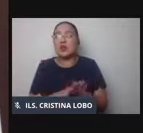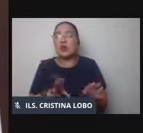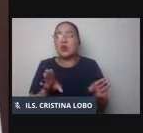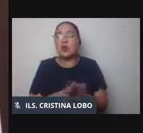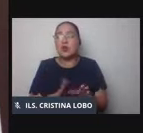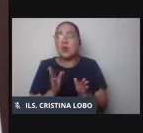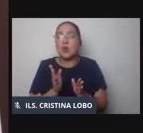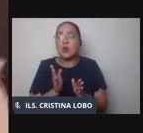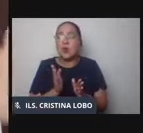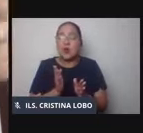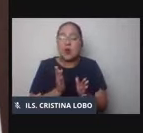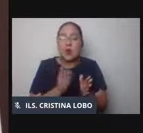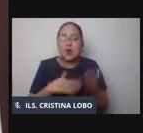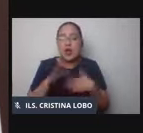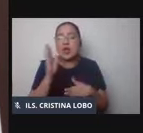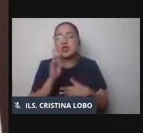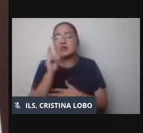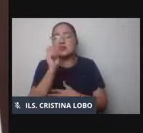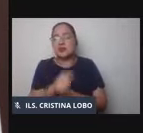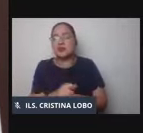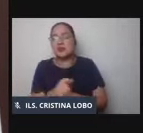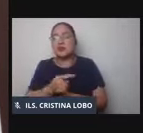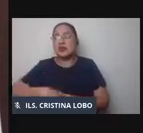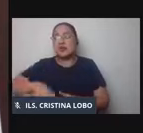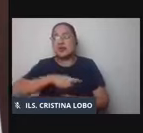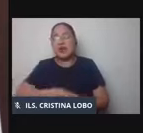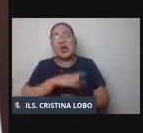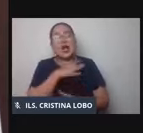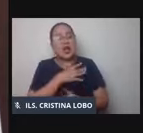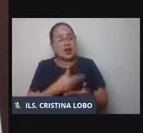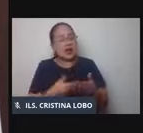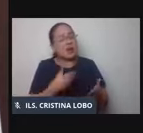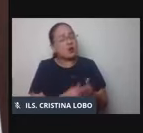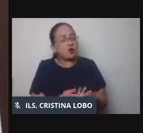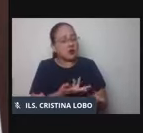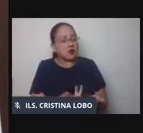como sociedad nos lleva a una constante